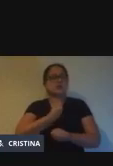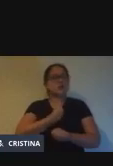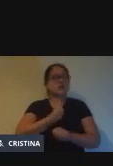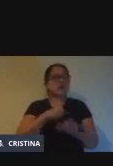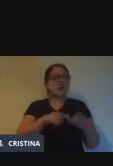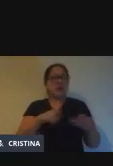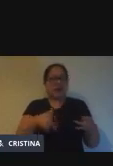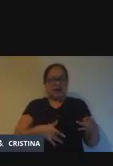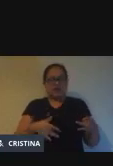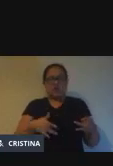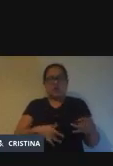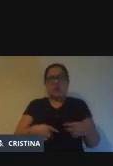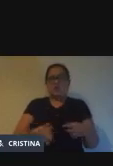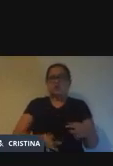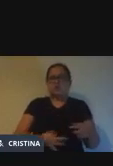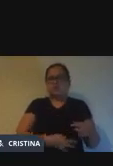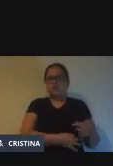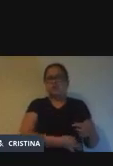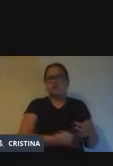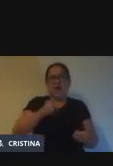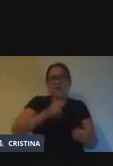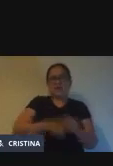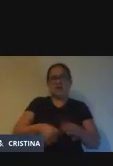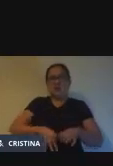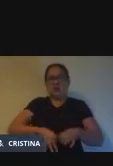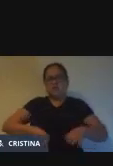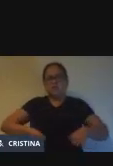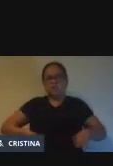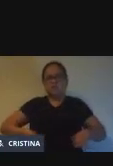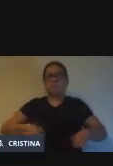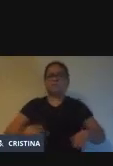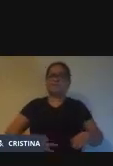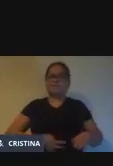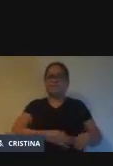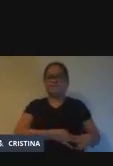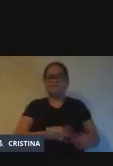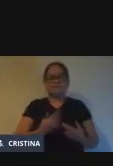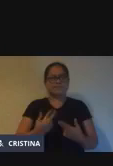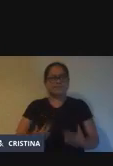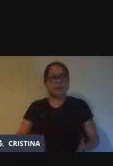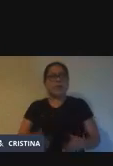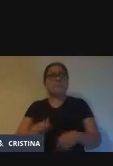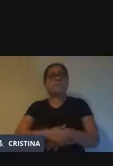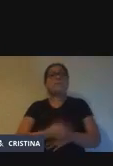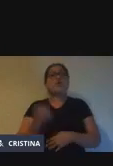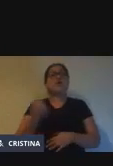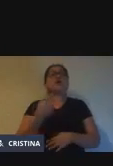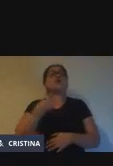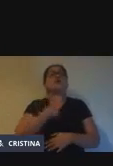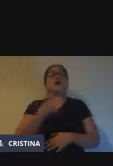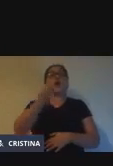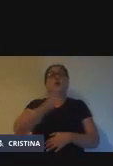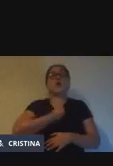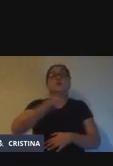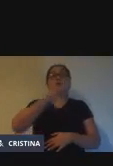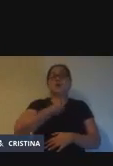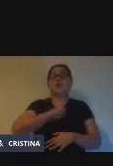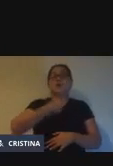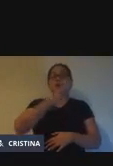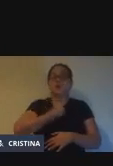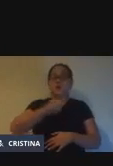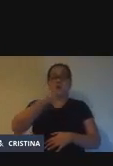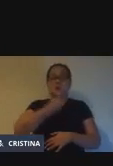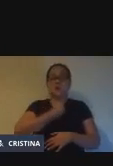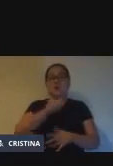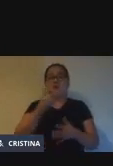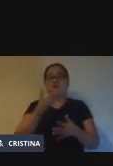otras psicomatizaciones o reacciones psicosomáticas. Porque no dije en ese momento, ¿no? No me contuve